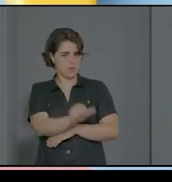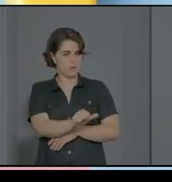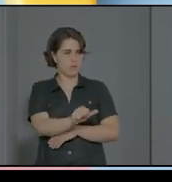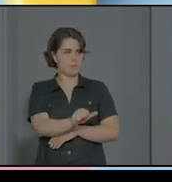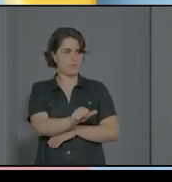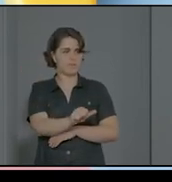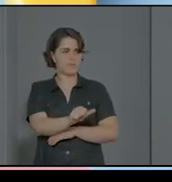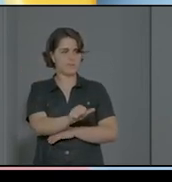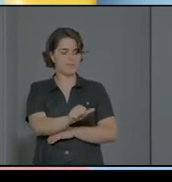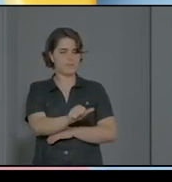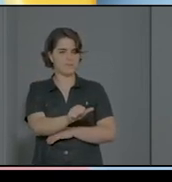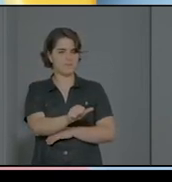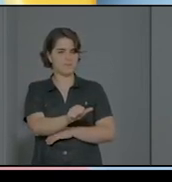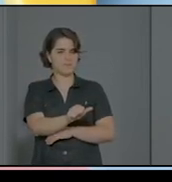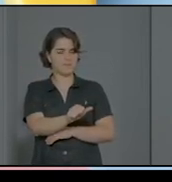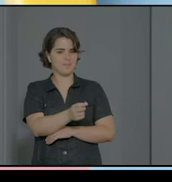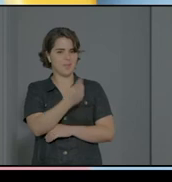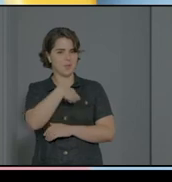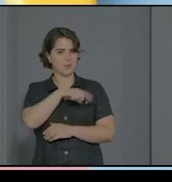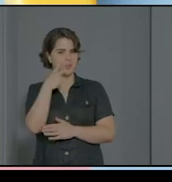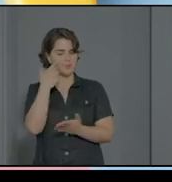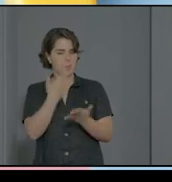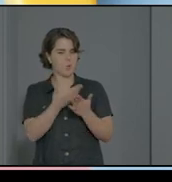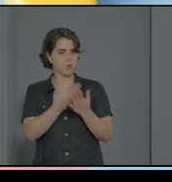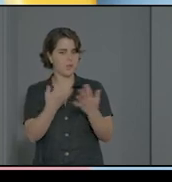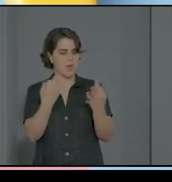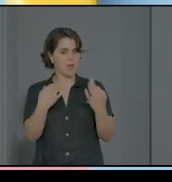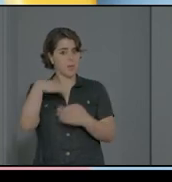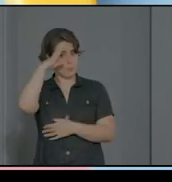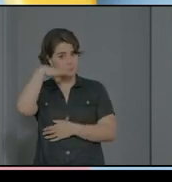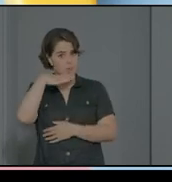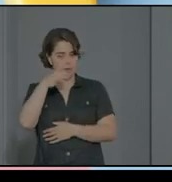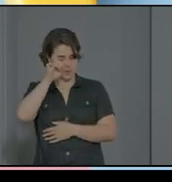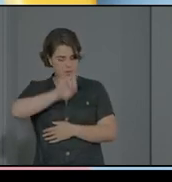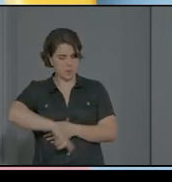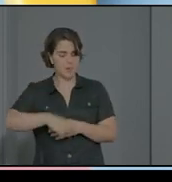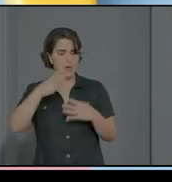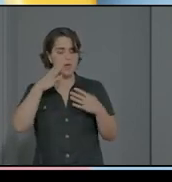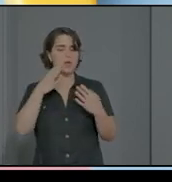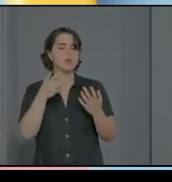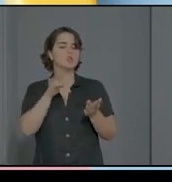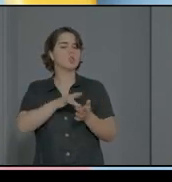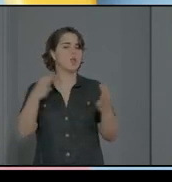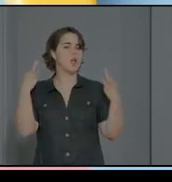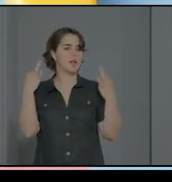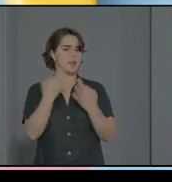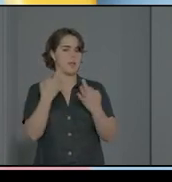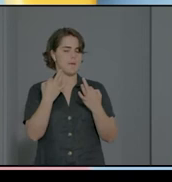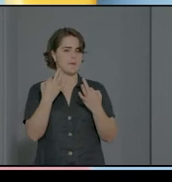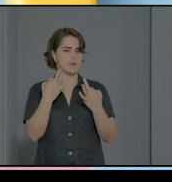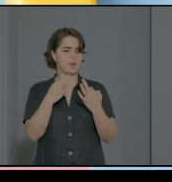y lo que hemos demostrado que en los padres también, en realidad, hay una fuerte